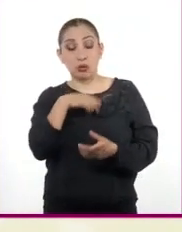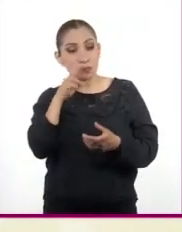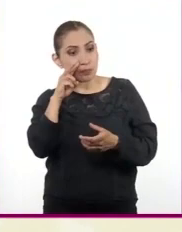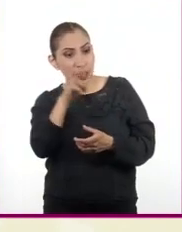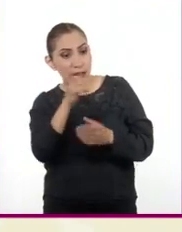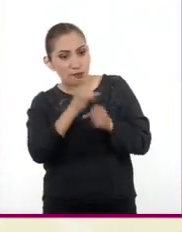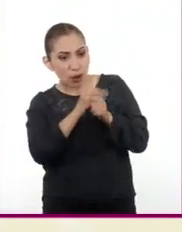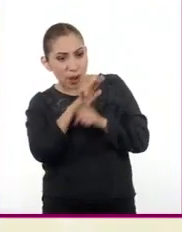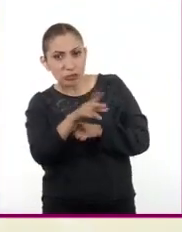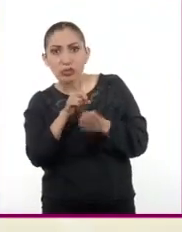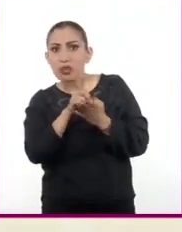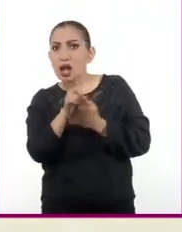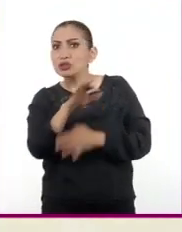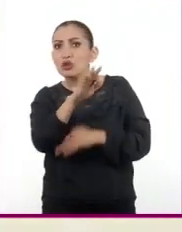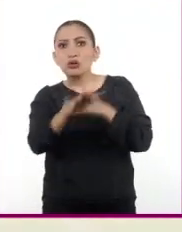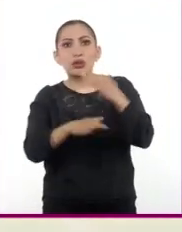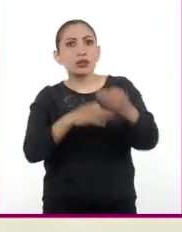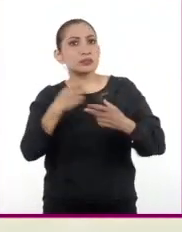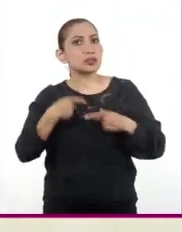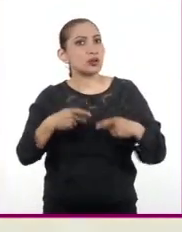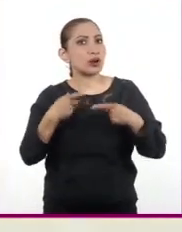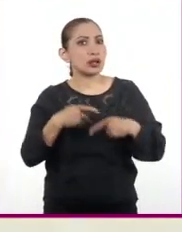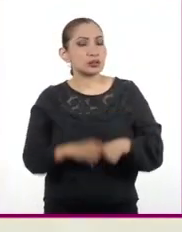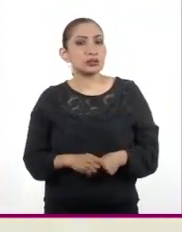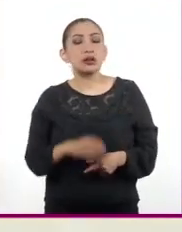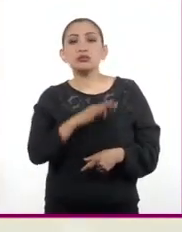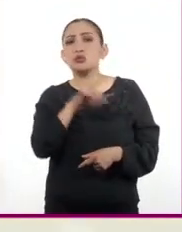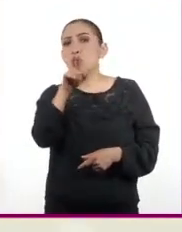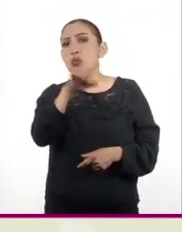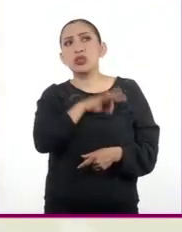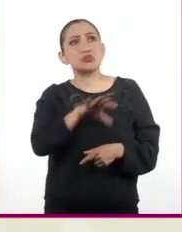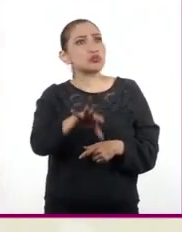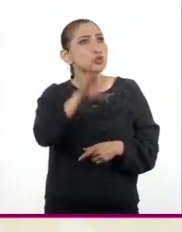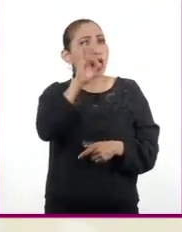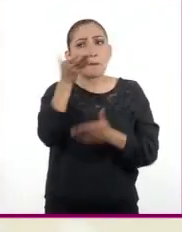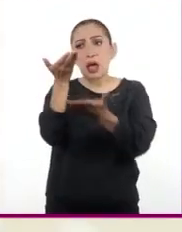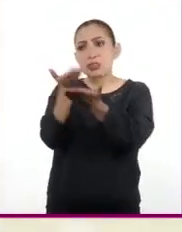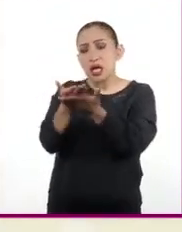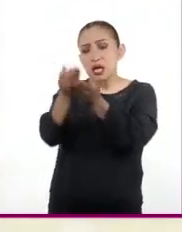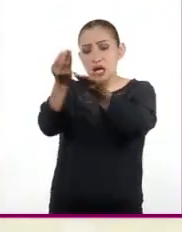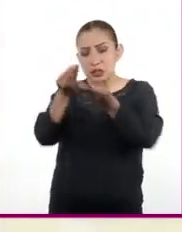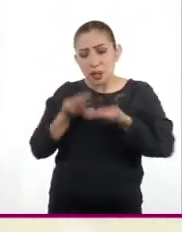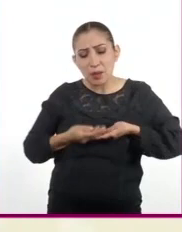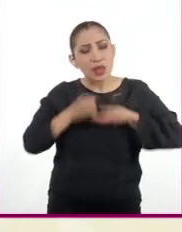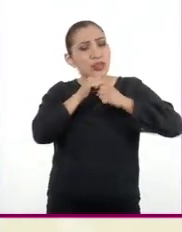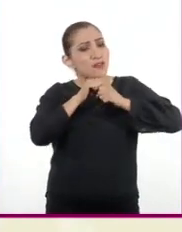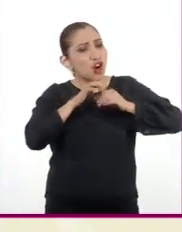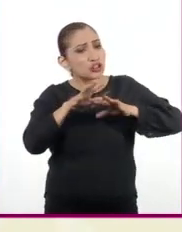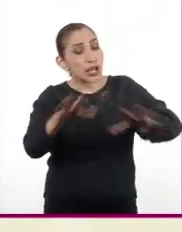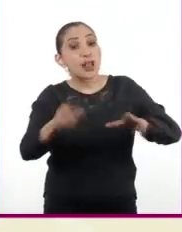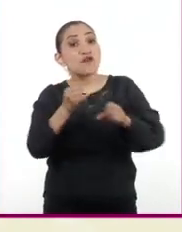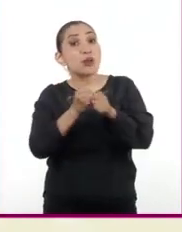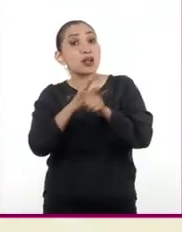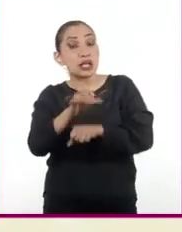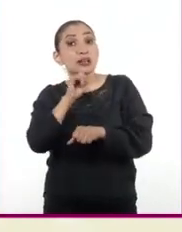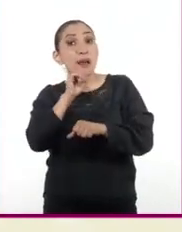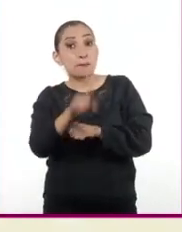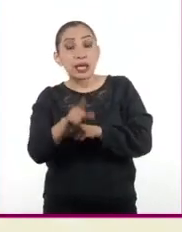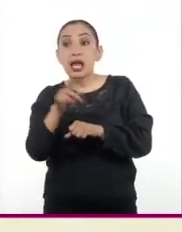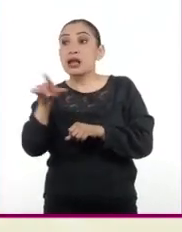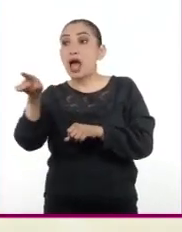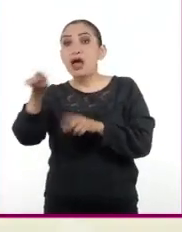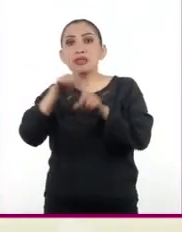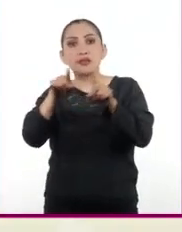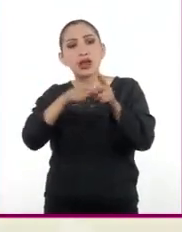un derecho que tienen todas las personas. Pueden buscar, solicitar, recibir, difundir datos, así como acceder a